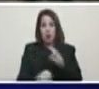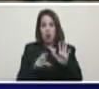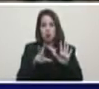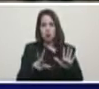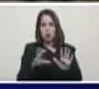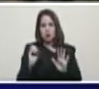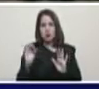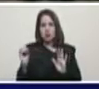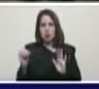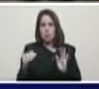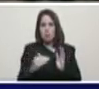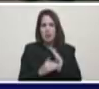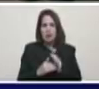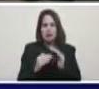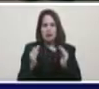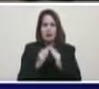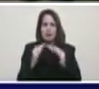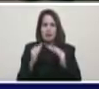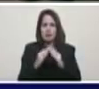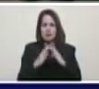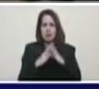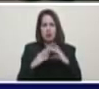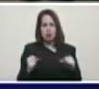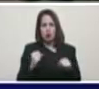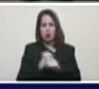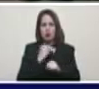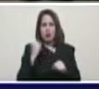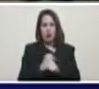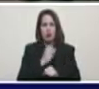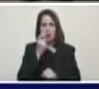bolívares para el trabajador y la trabajadora